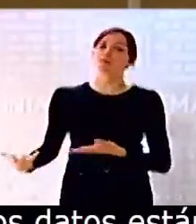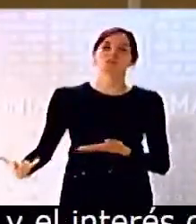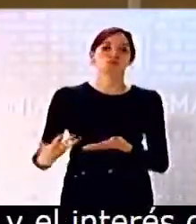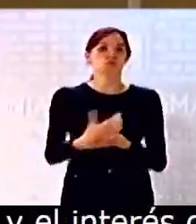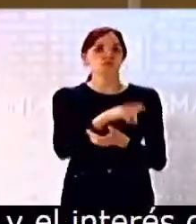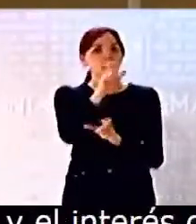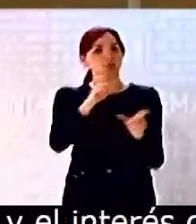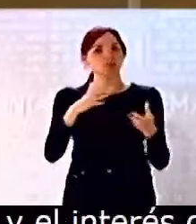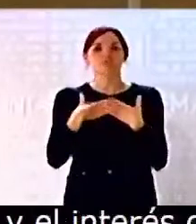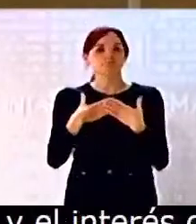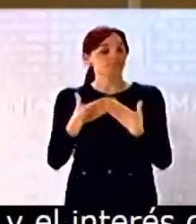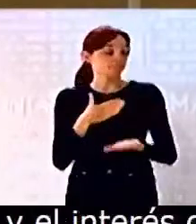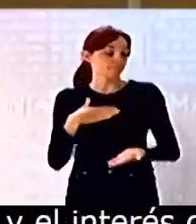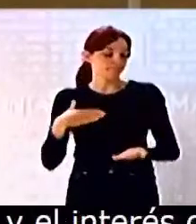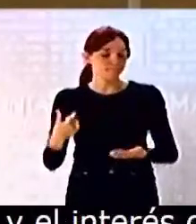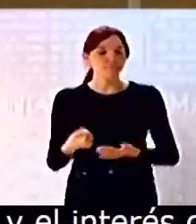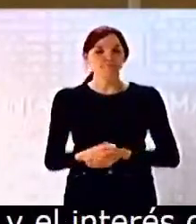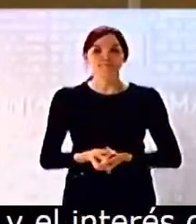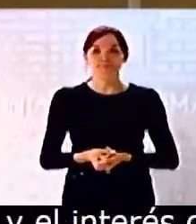quieran vacunar.